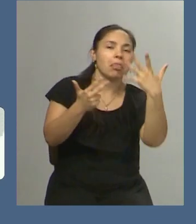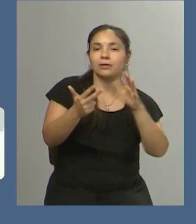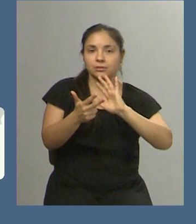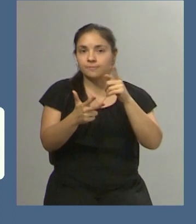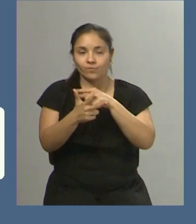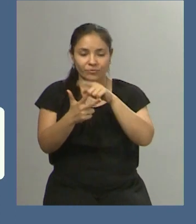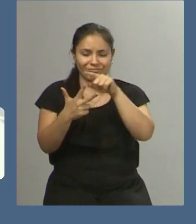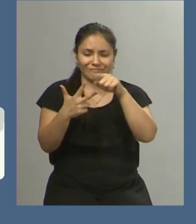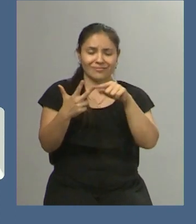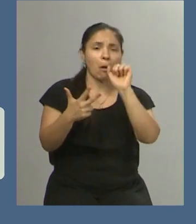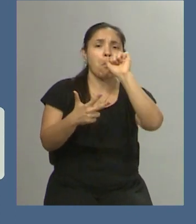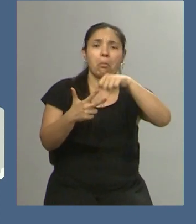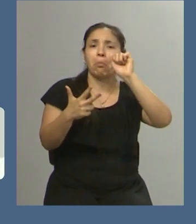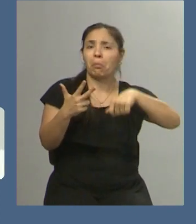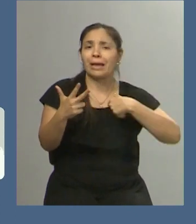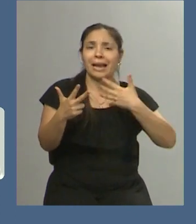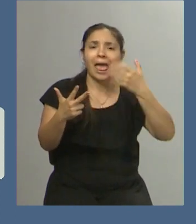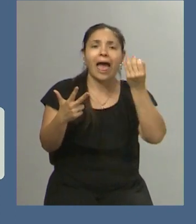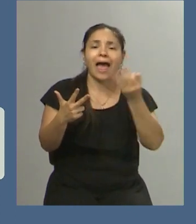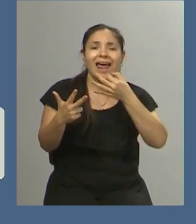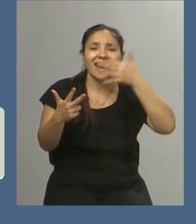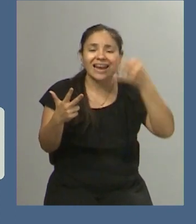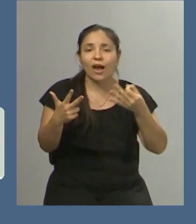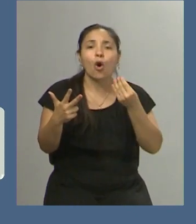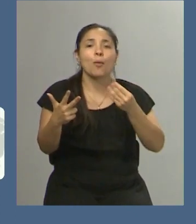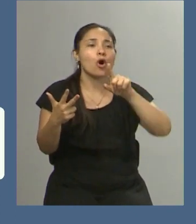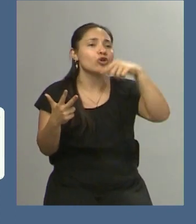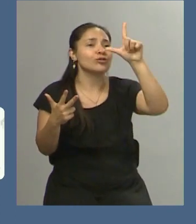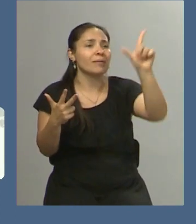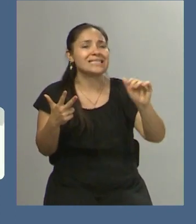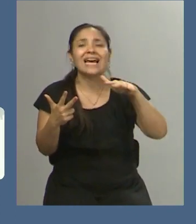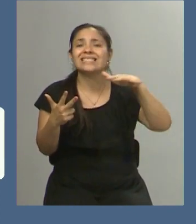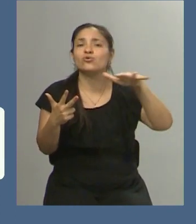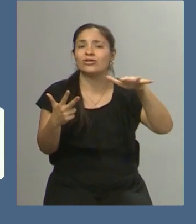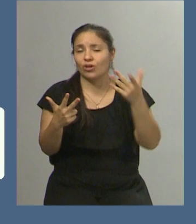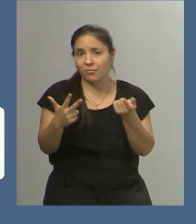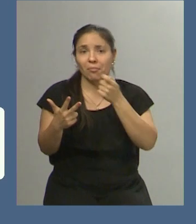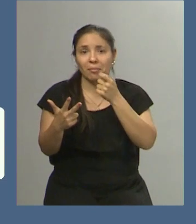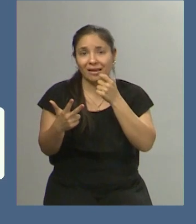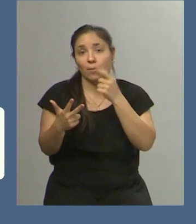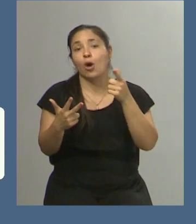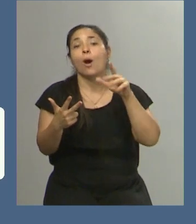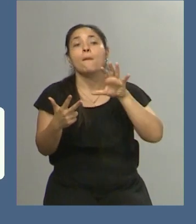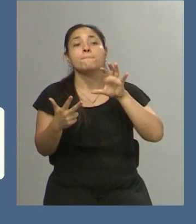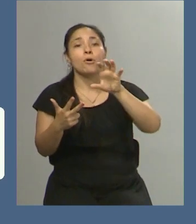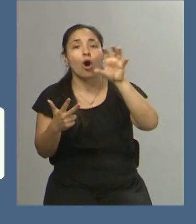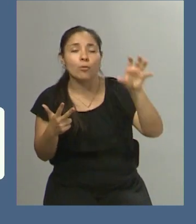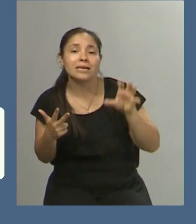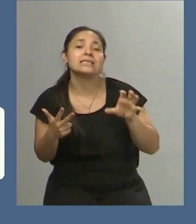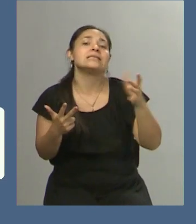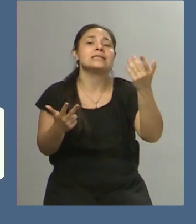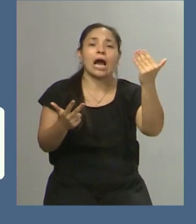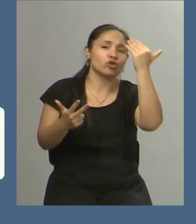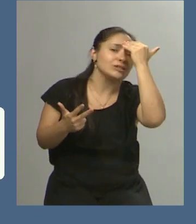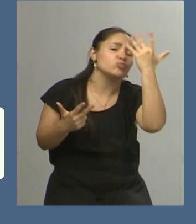y no contemplar las realidades del poder interno de nuestros países, país federal, por ejemplo, las provincias, la constitución sobre las provincias,